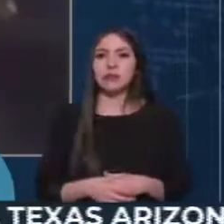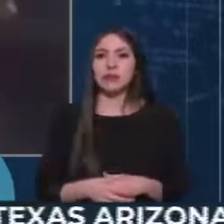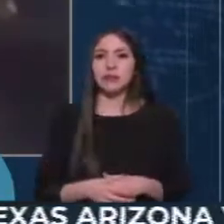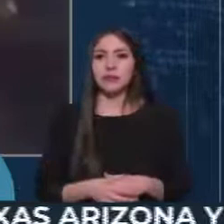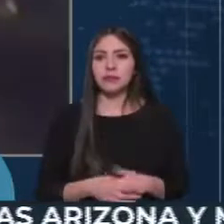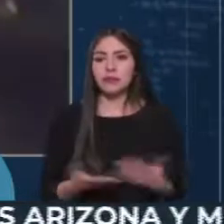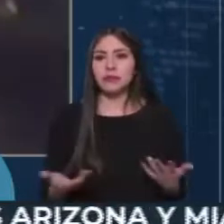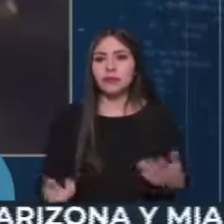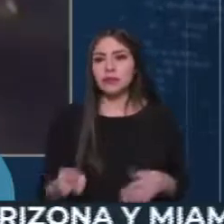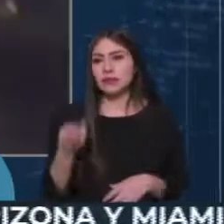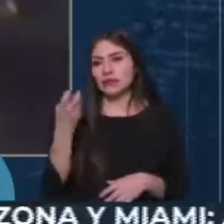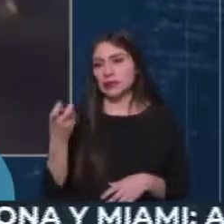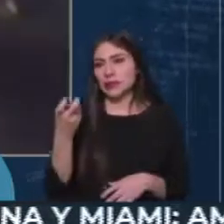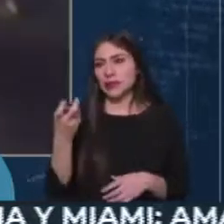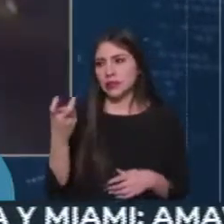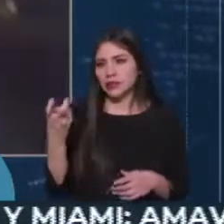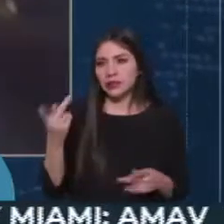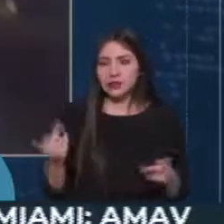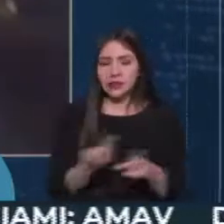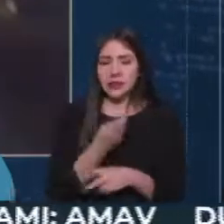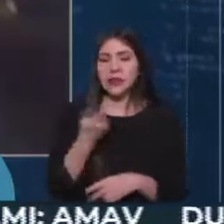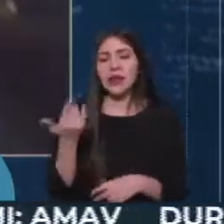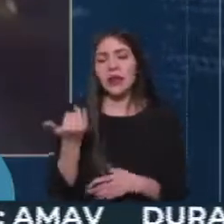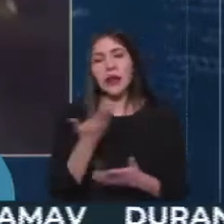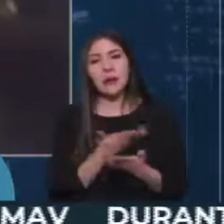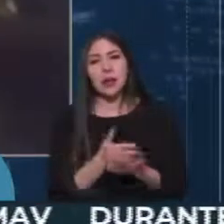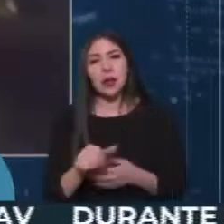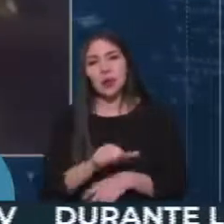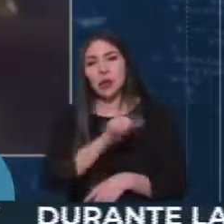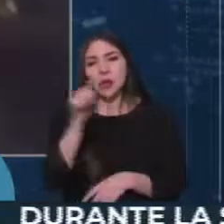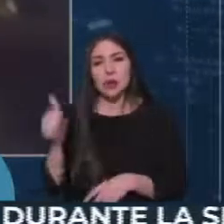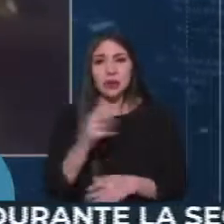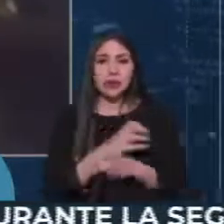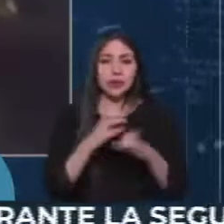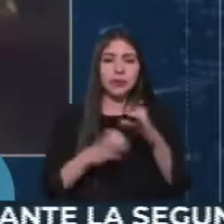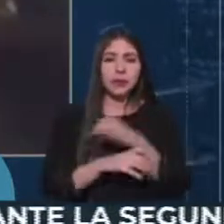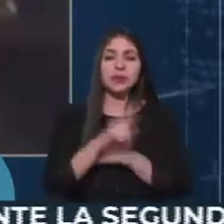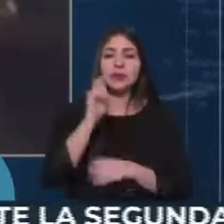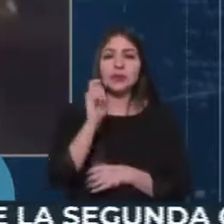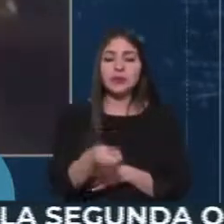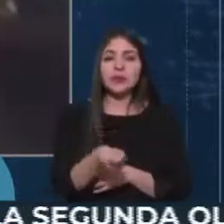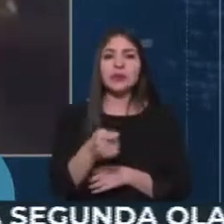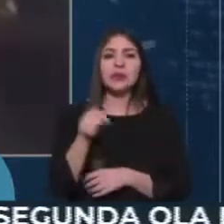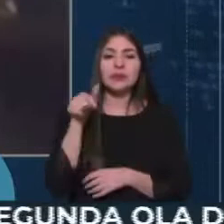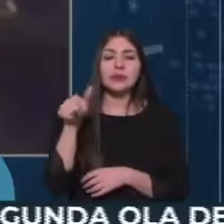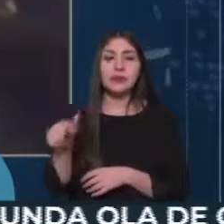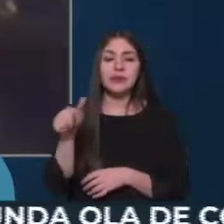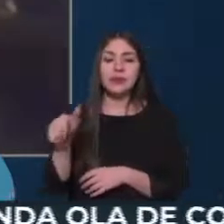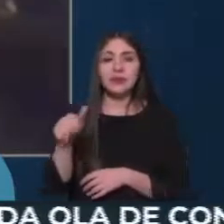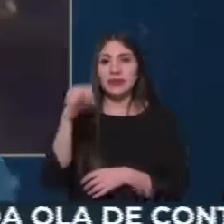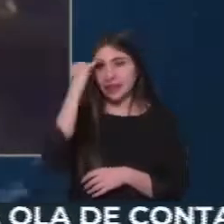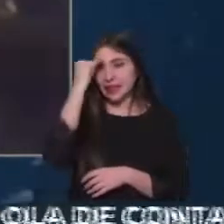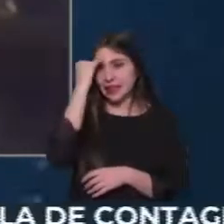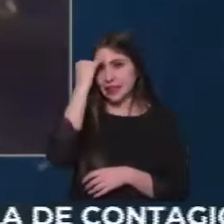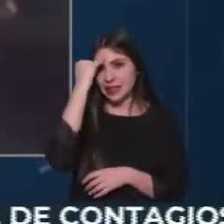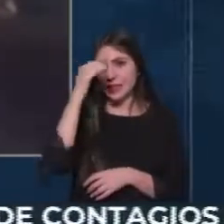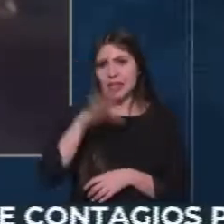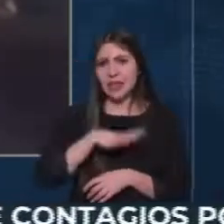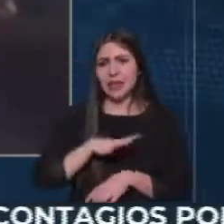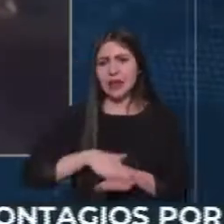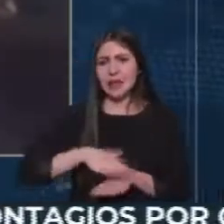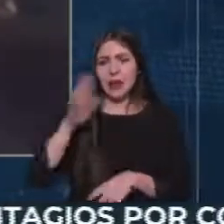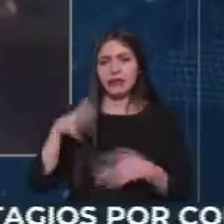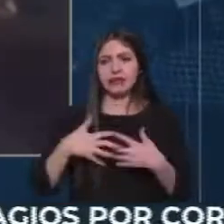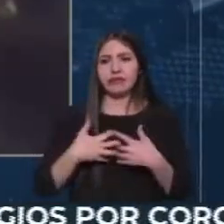eso es parte de la paradoja. La otra paradoja es que también es uno de los países que más manufactura equipo médico, pero también